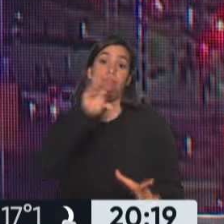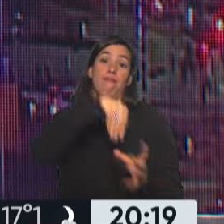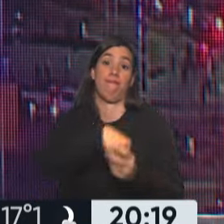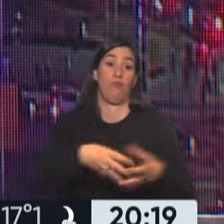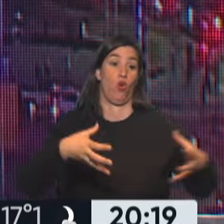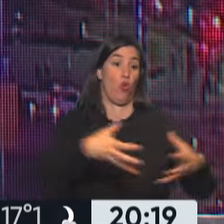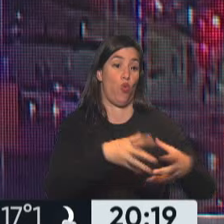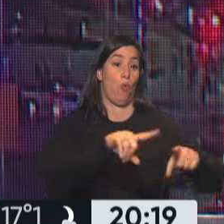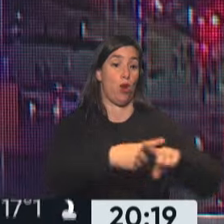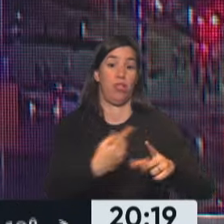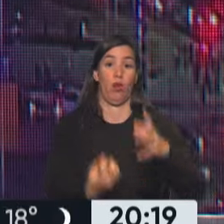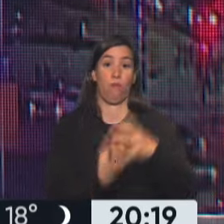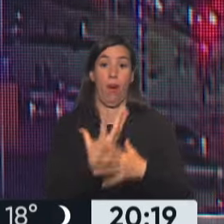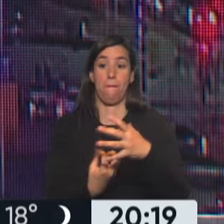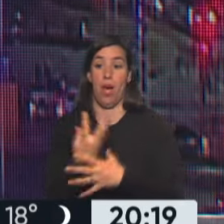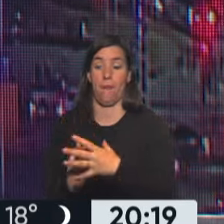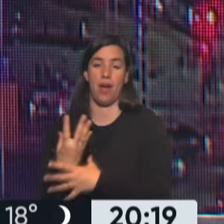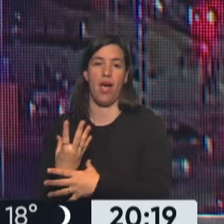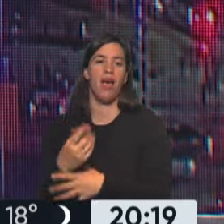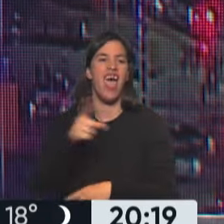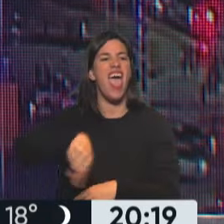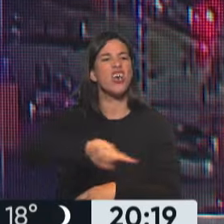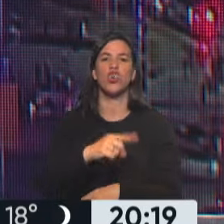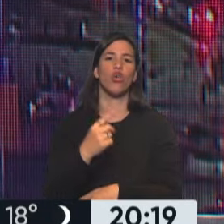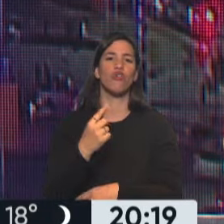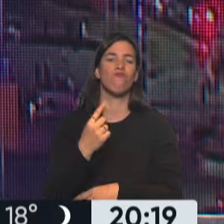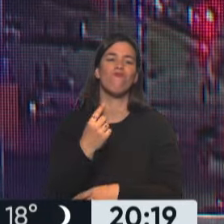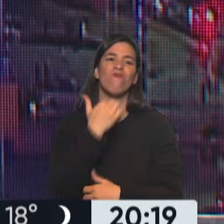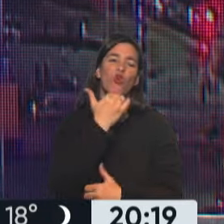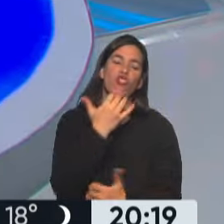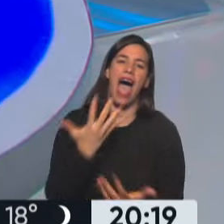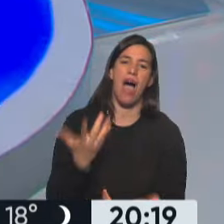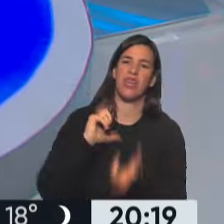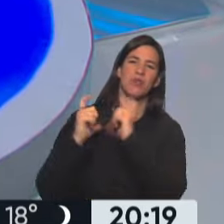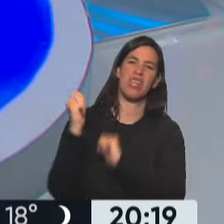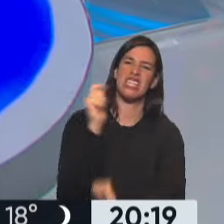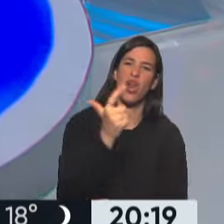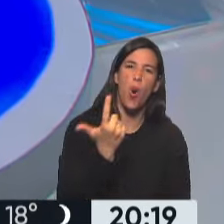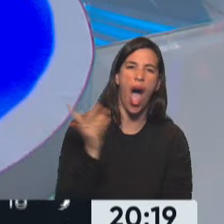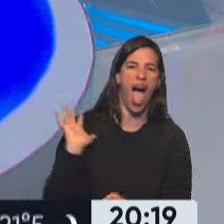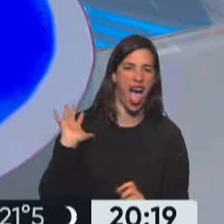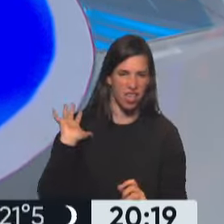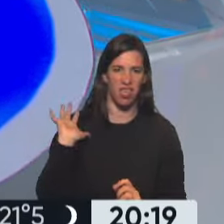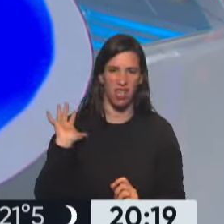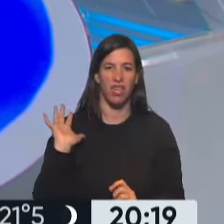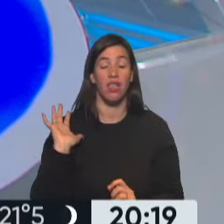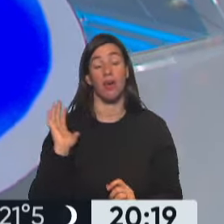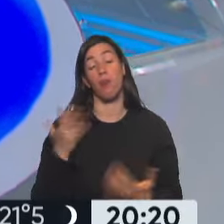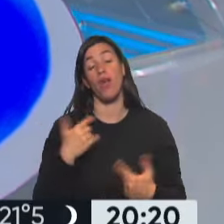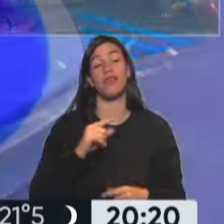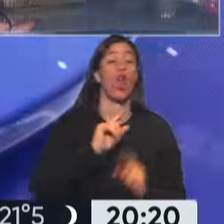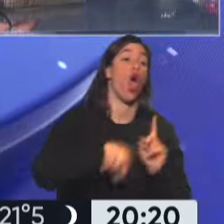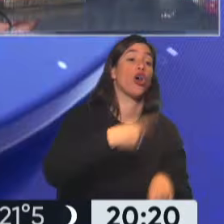los bloques tampoco tienen la experiencia que quizá algunos de los otros eh dirigentes o